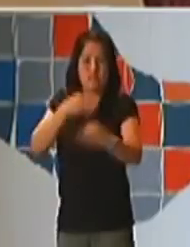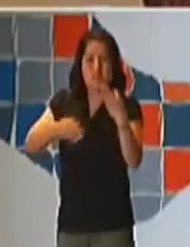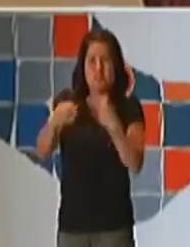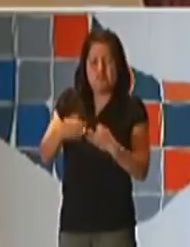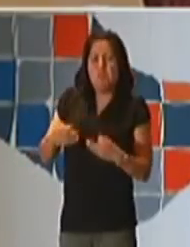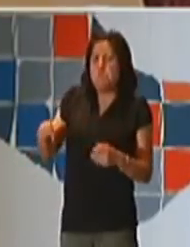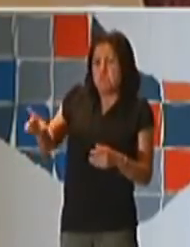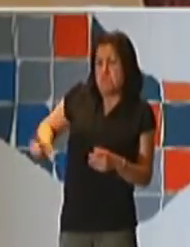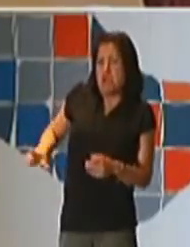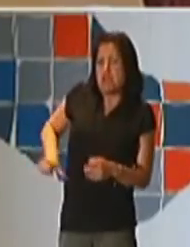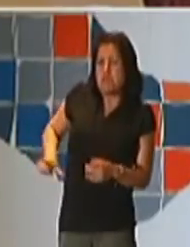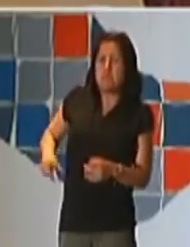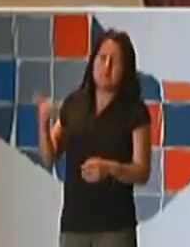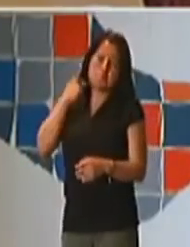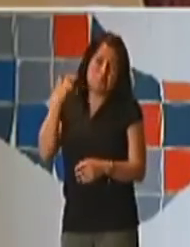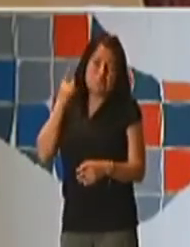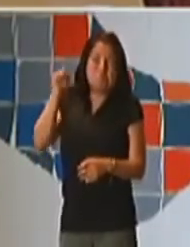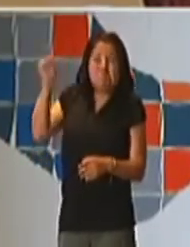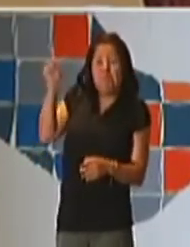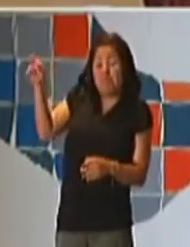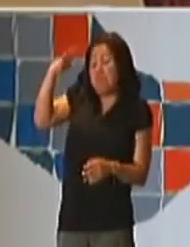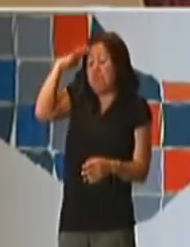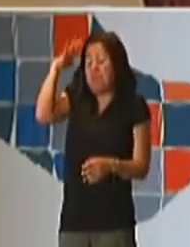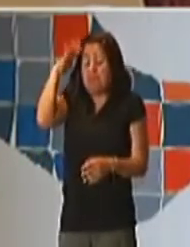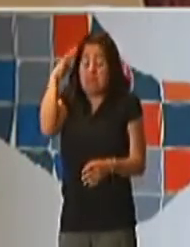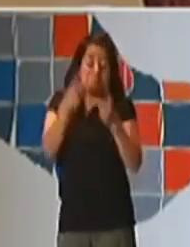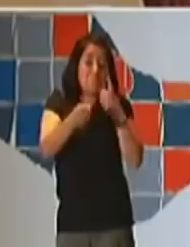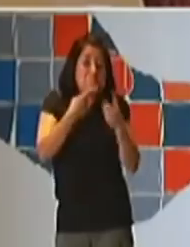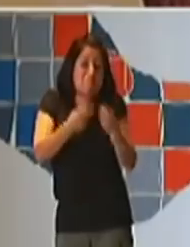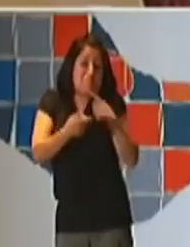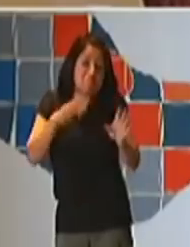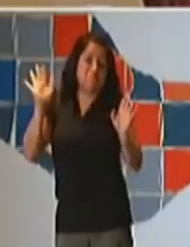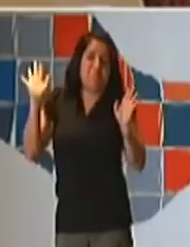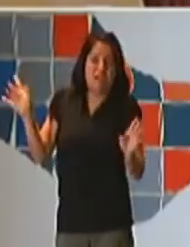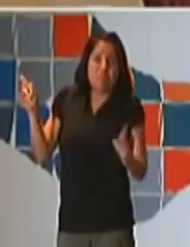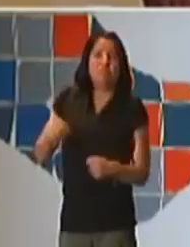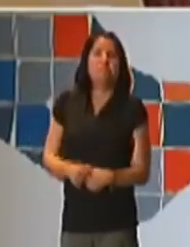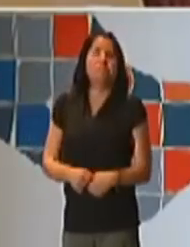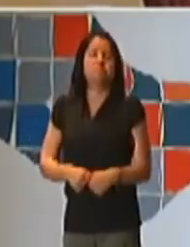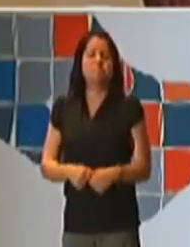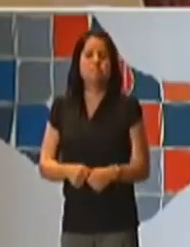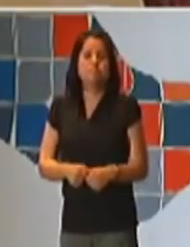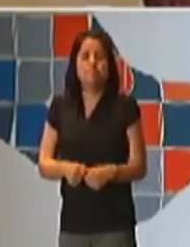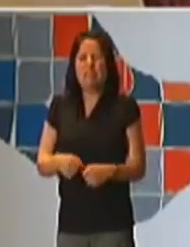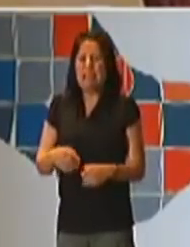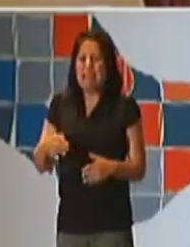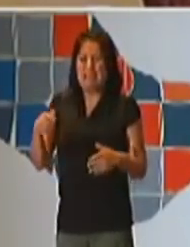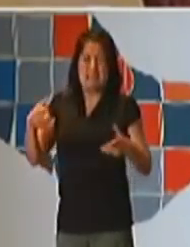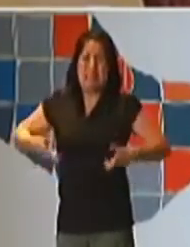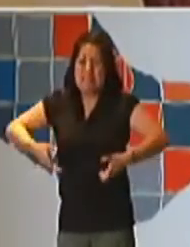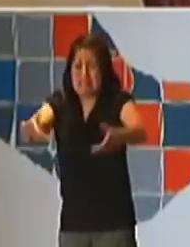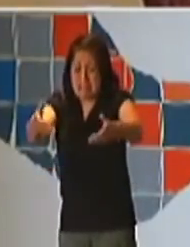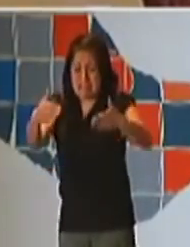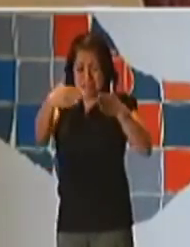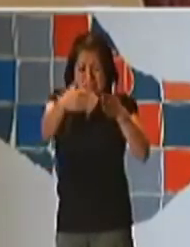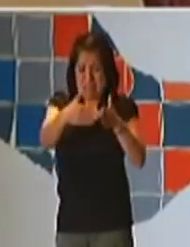cada elección peligro Peligro proclaman en cada esquina acecha un ladrón un violador un